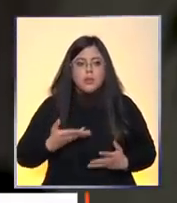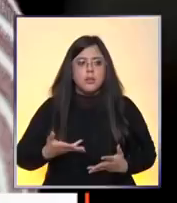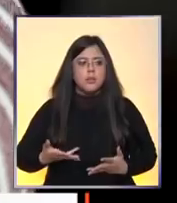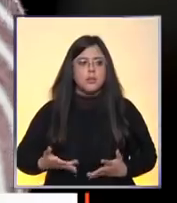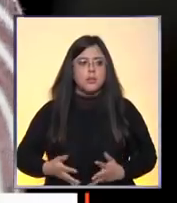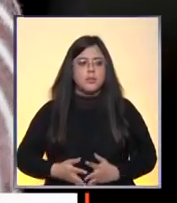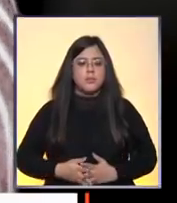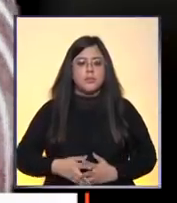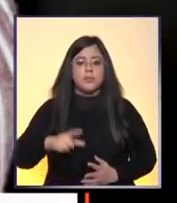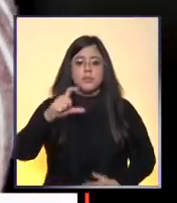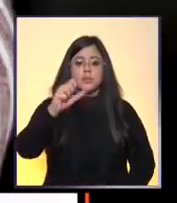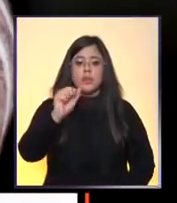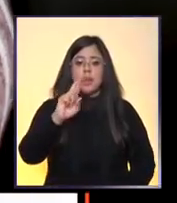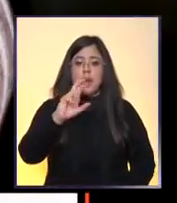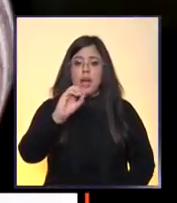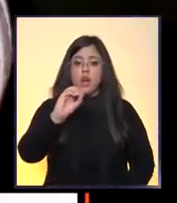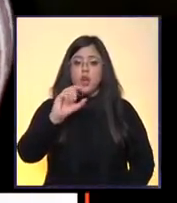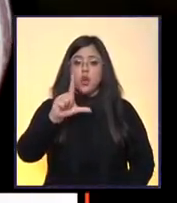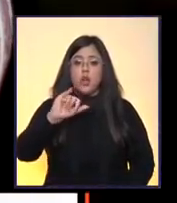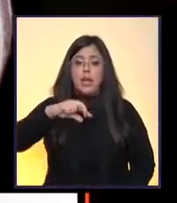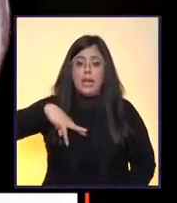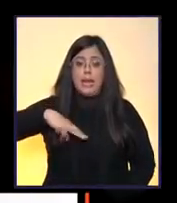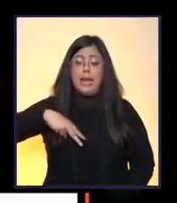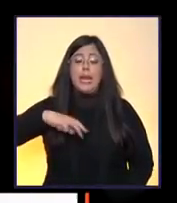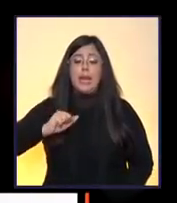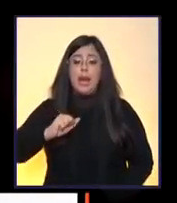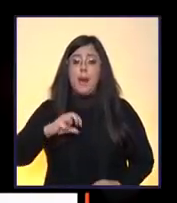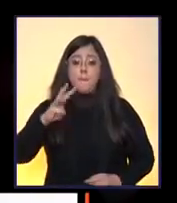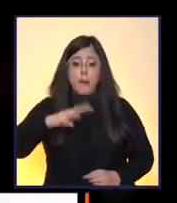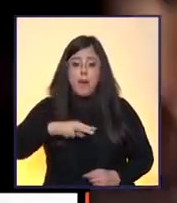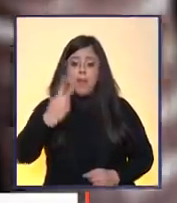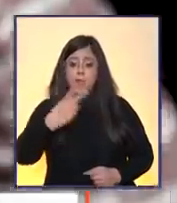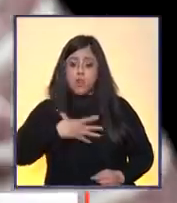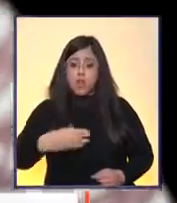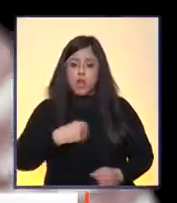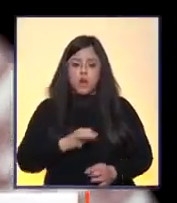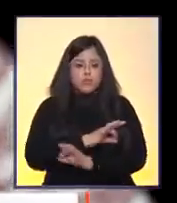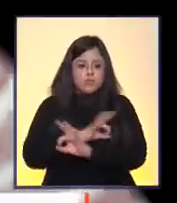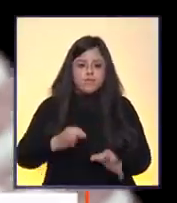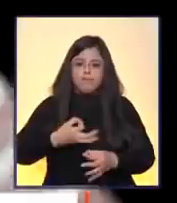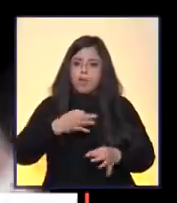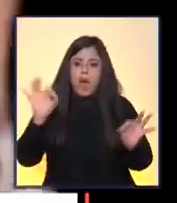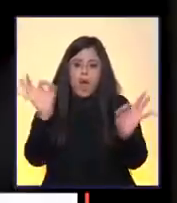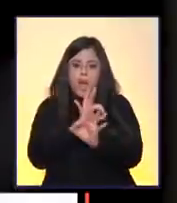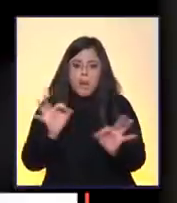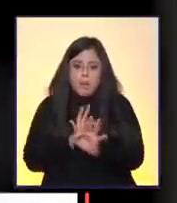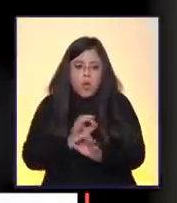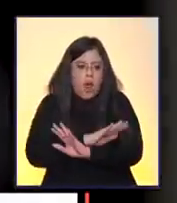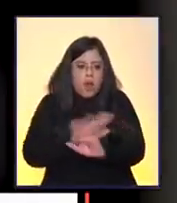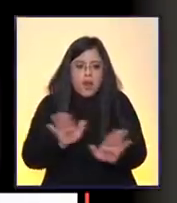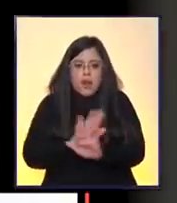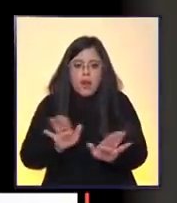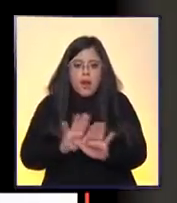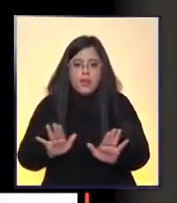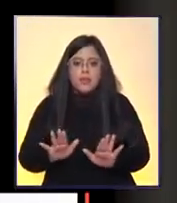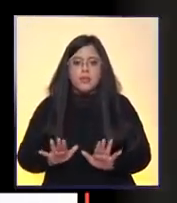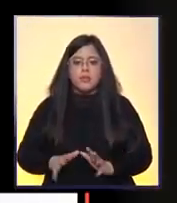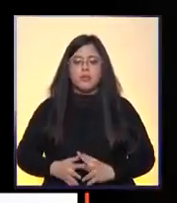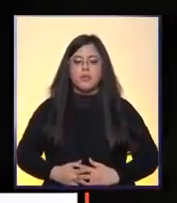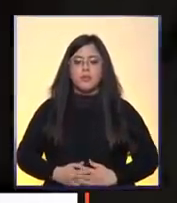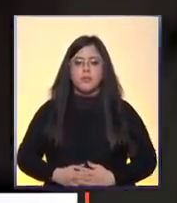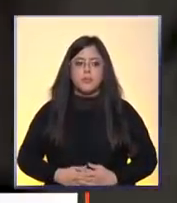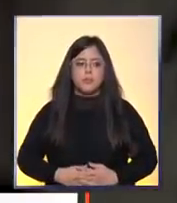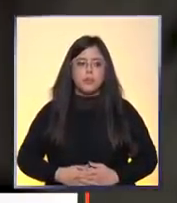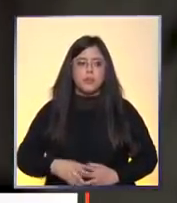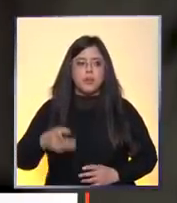Carolina Fritz, madre de dos hijos, no se atrevió a contarle a nadie lo que había vivido en ese momento. ¿Pero